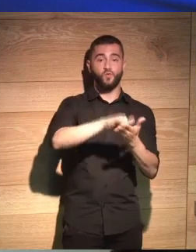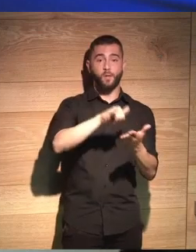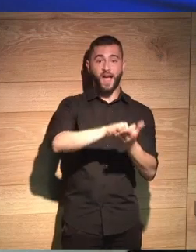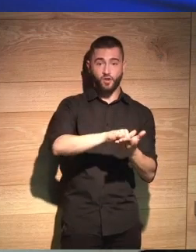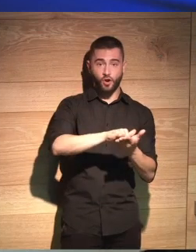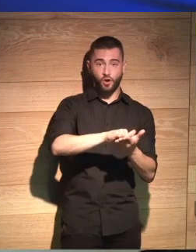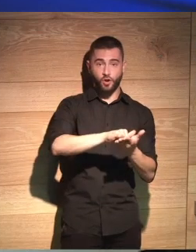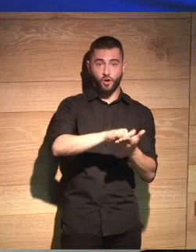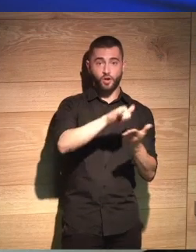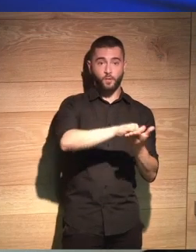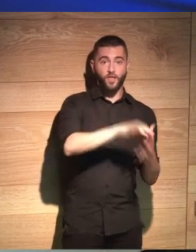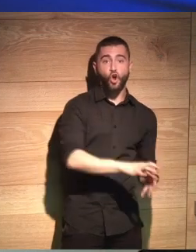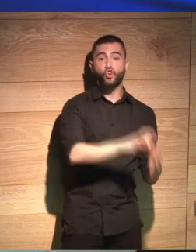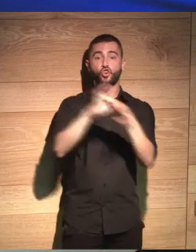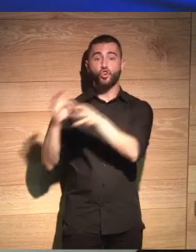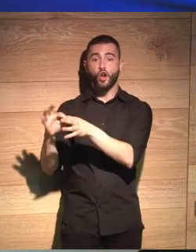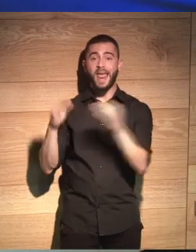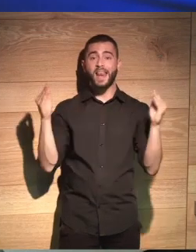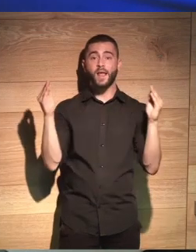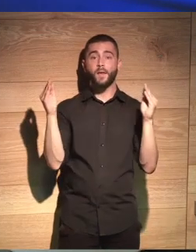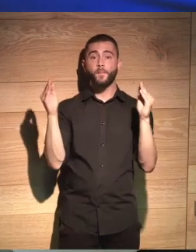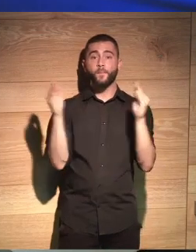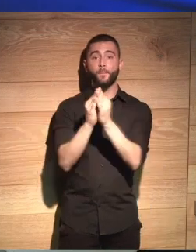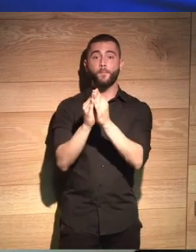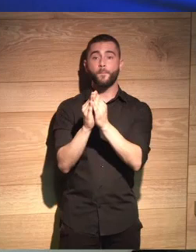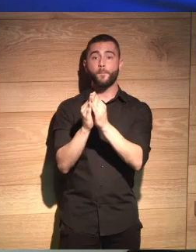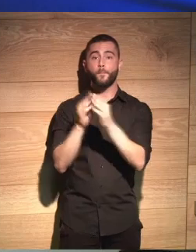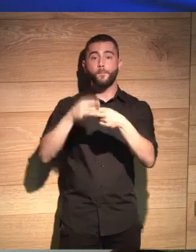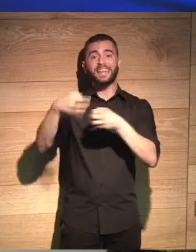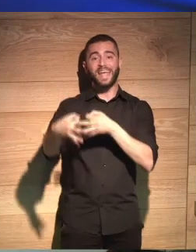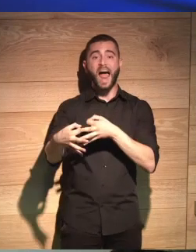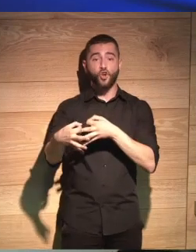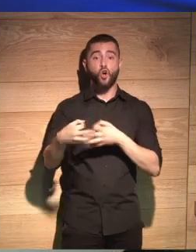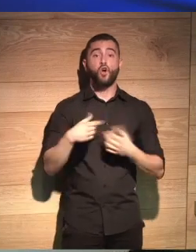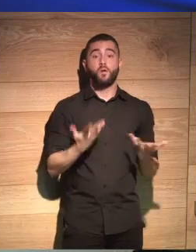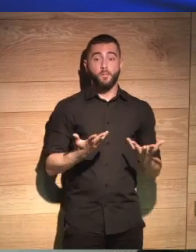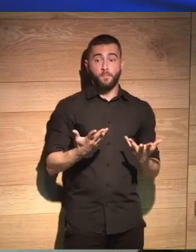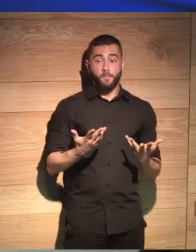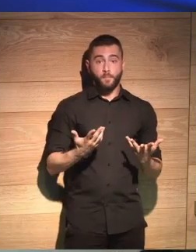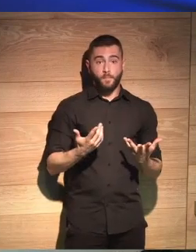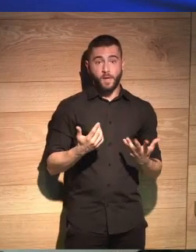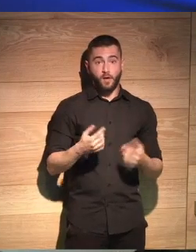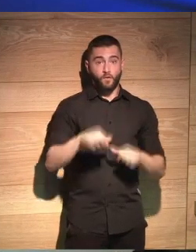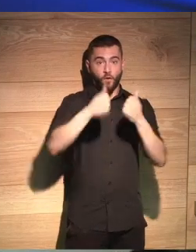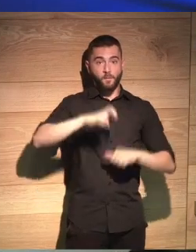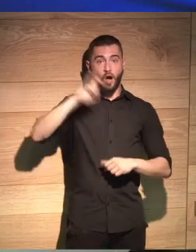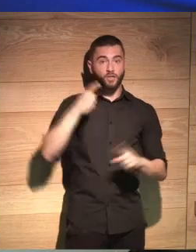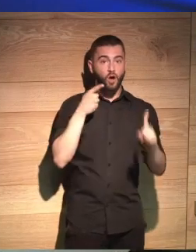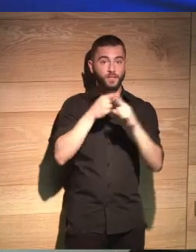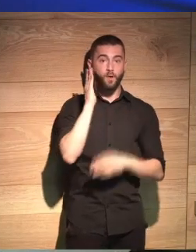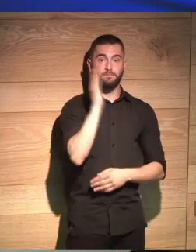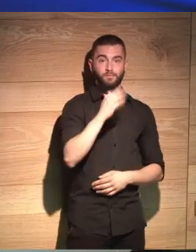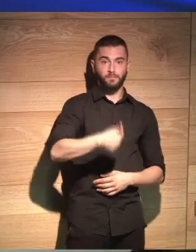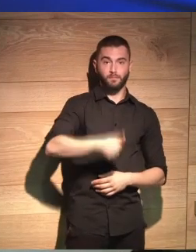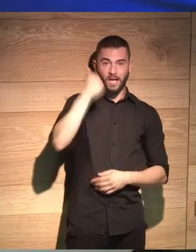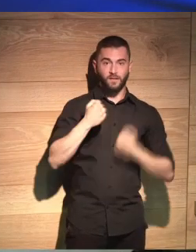Vaticano, ¿no? Muy bien, ya lo sabemos y estamos todos indignados. Pero hay otras maneras de decir esto de una manera que haga más daño y que opere con más